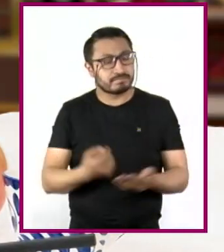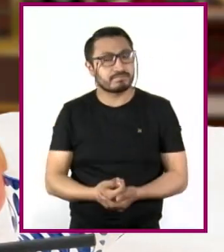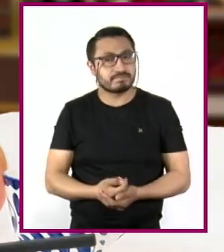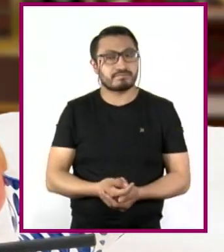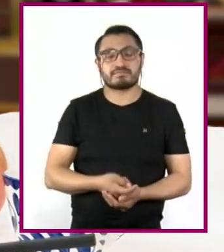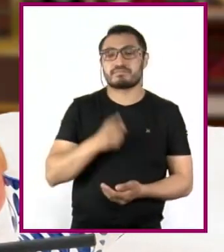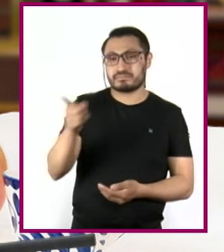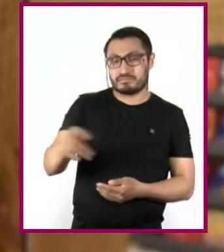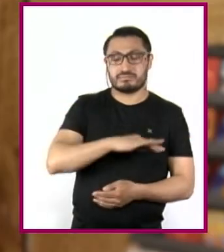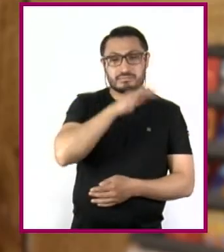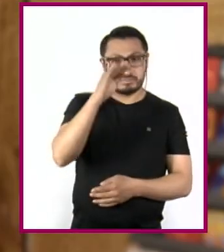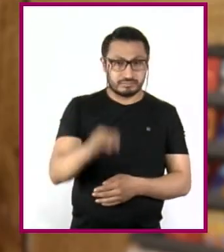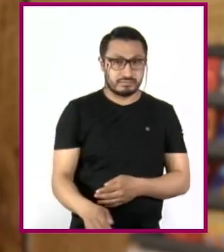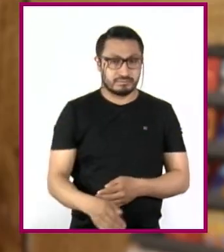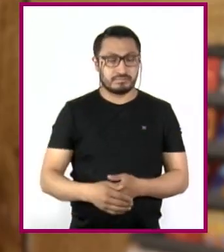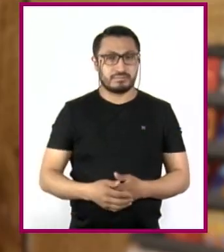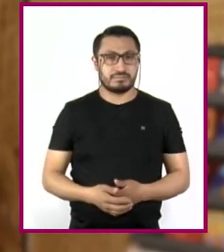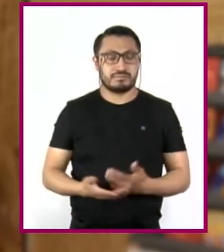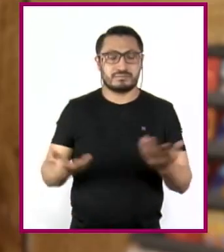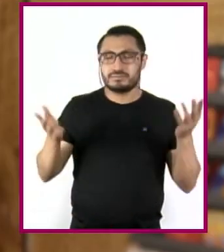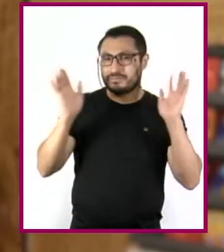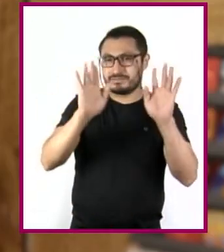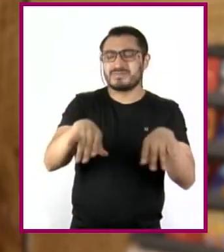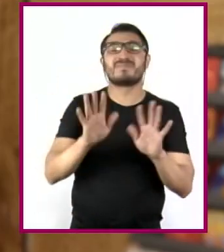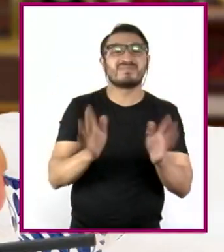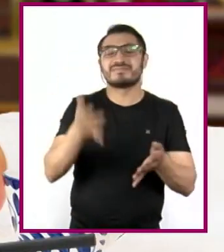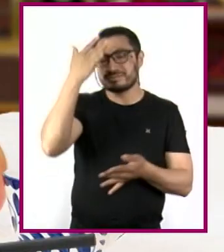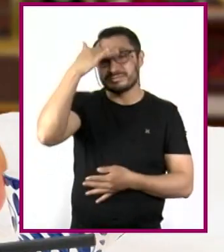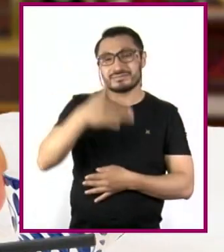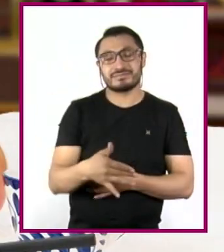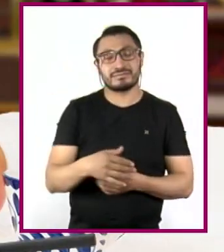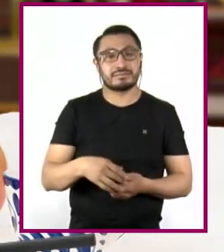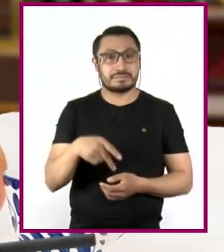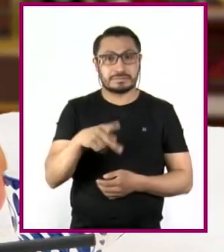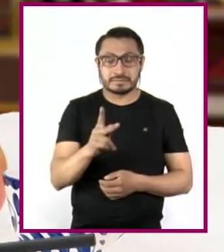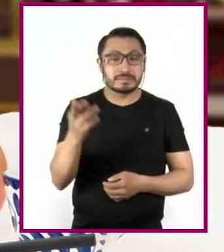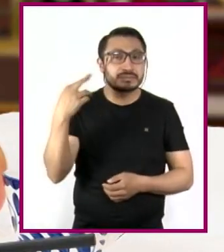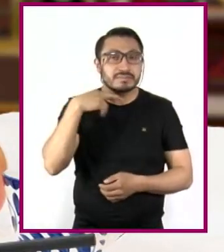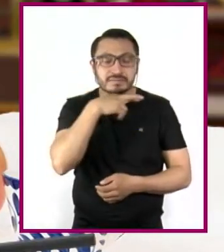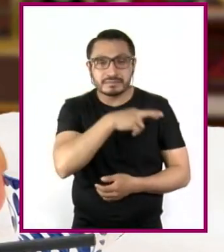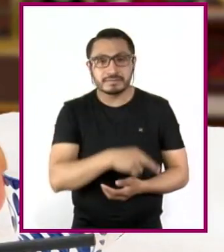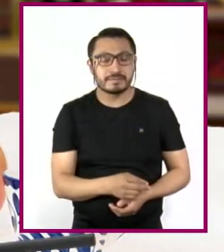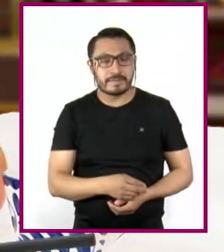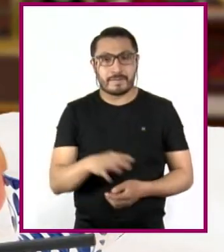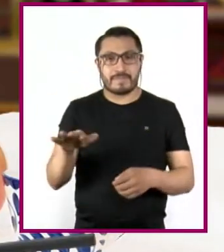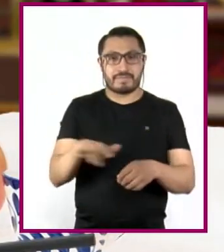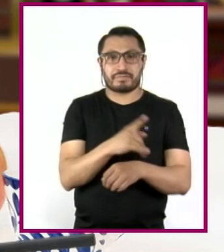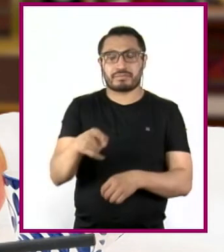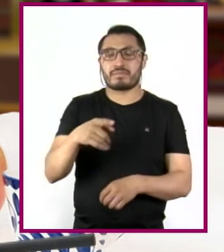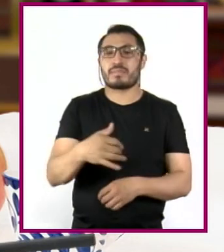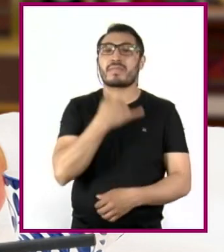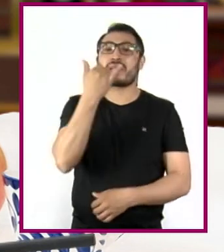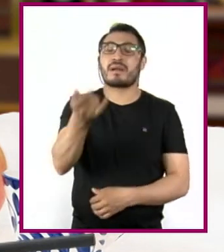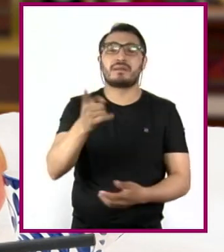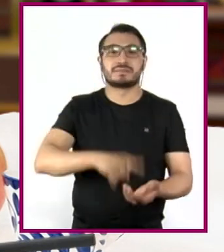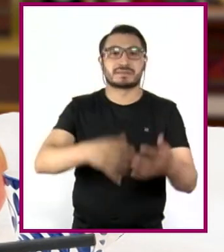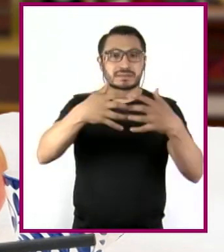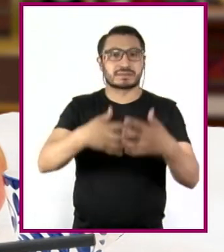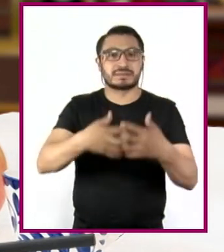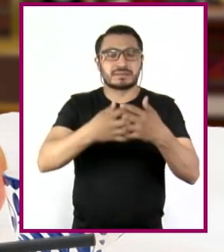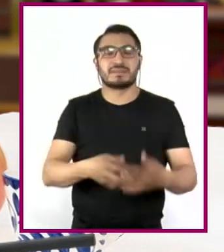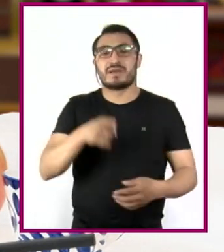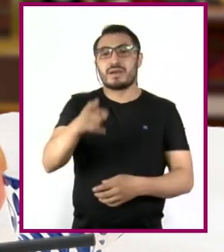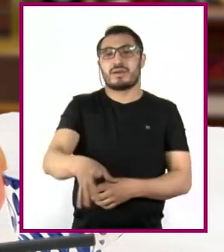que vas a morir. Ah, eso ya lo sabía. Pero pronto, a causa del error en la máquina, tendrás una